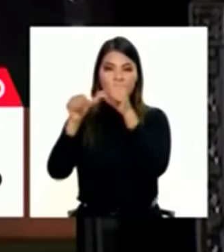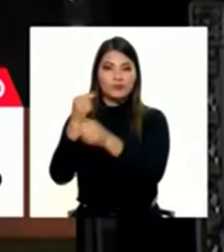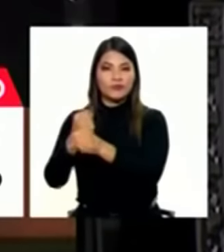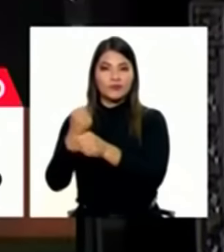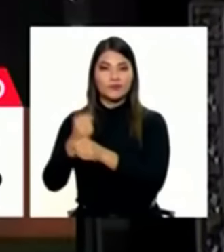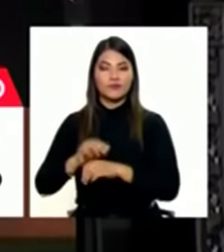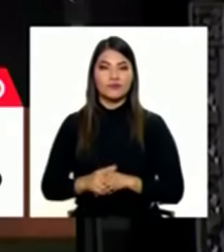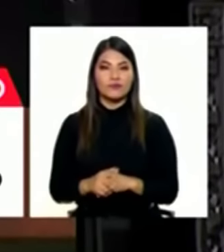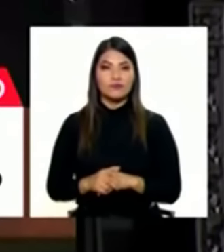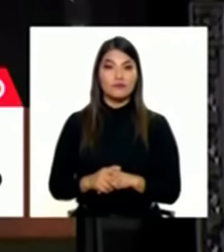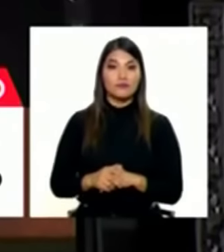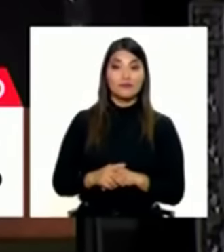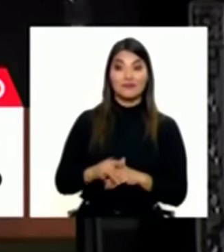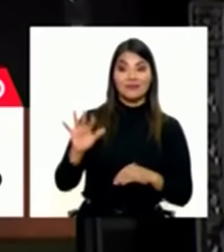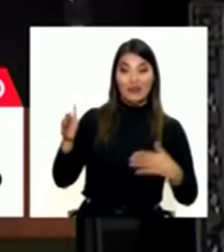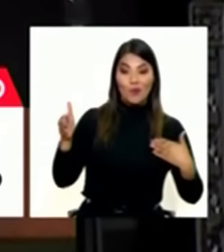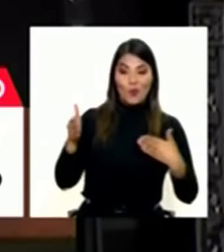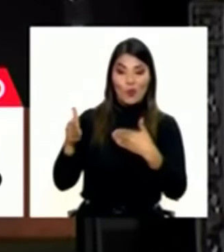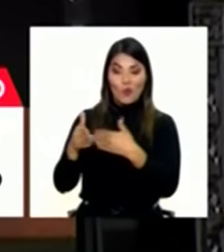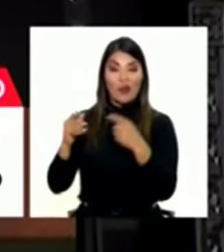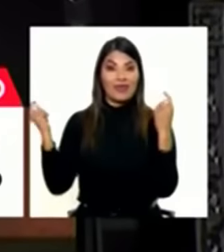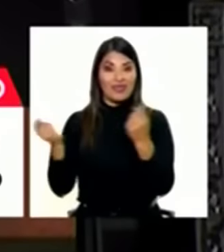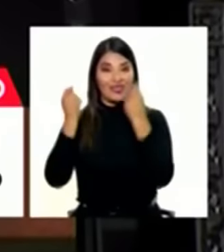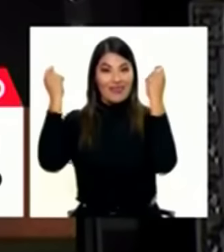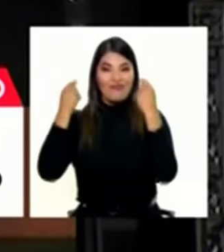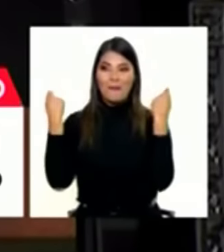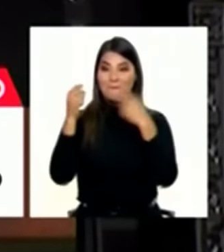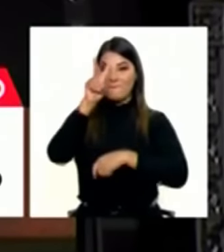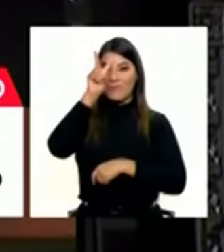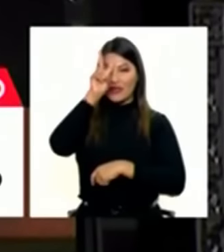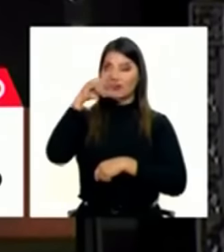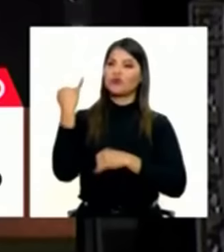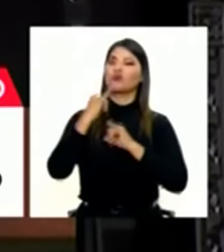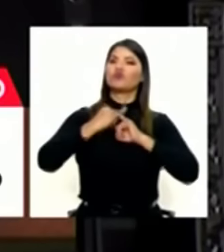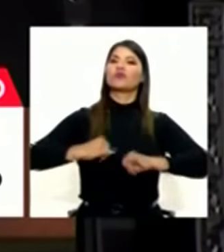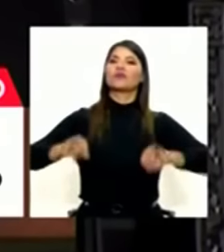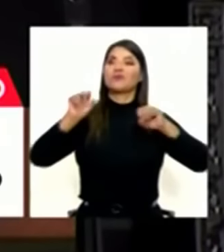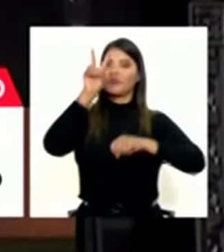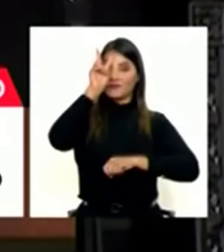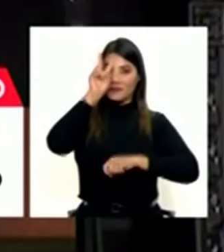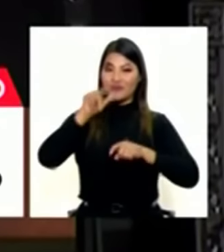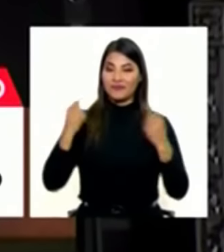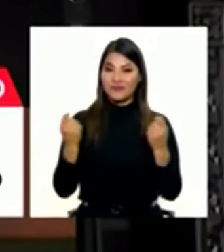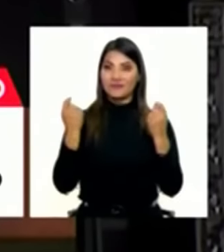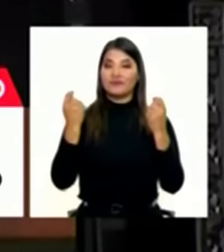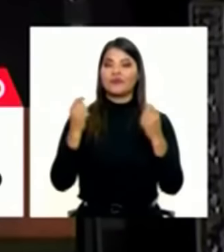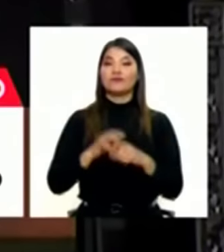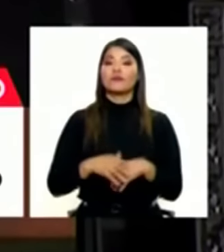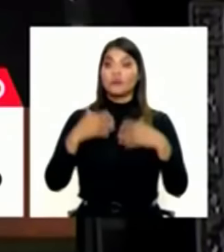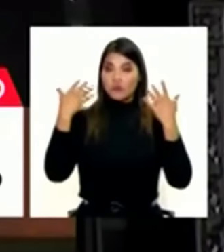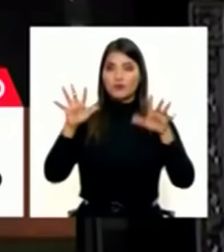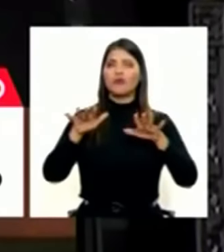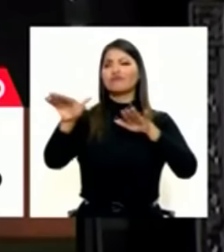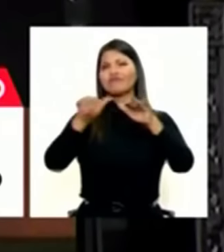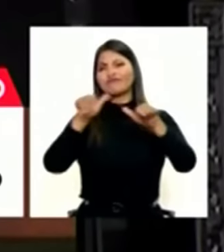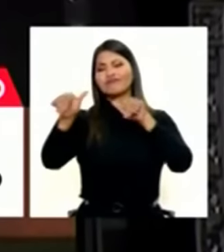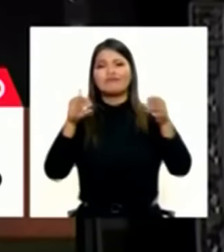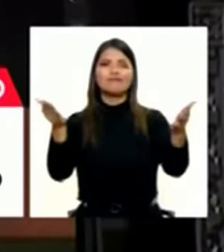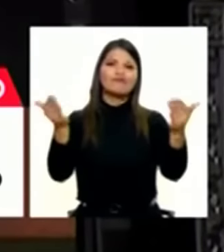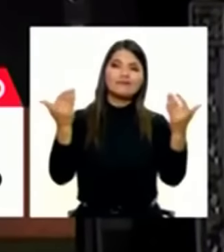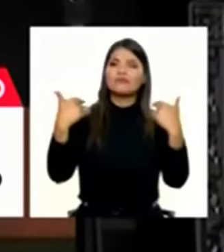Y a pocos días de celebrar nuestro aniversario de nuestra independencia, llamo a la unidad